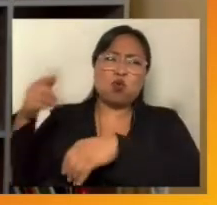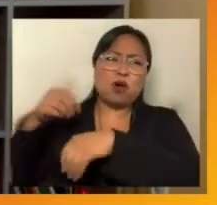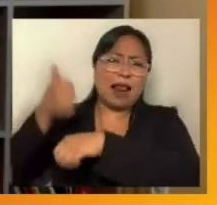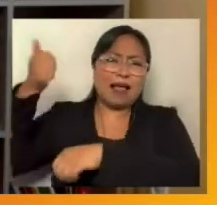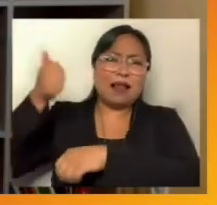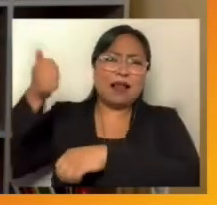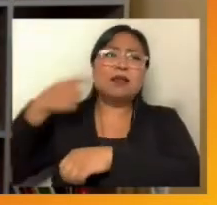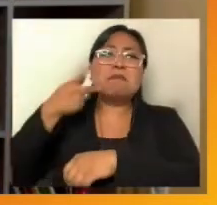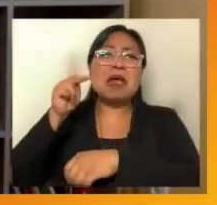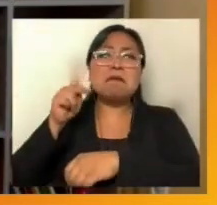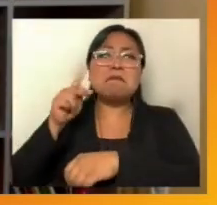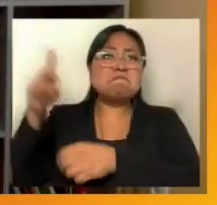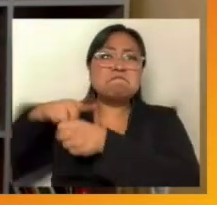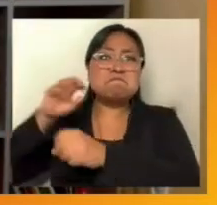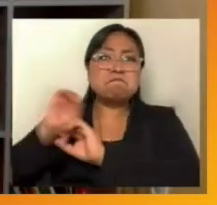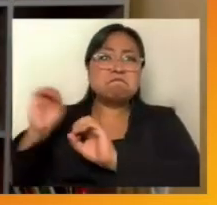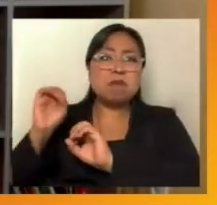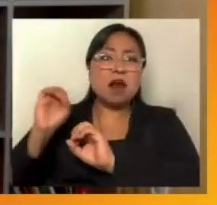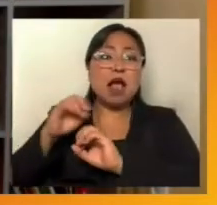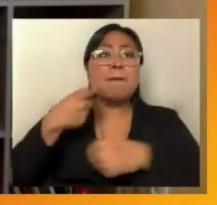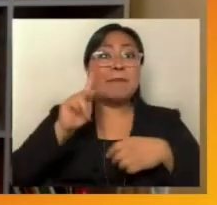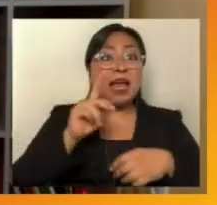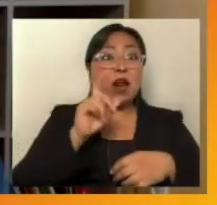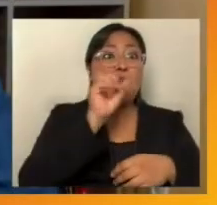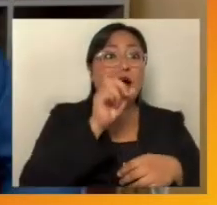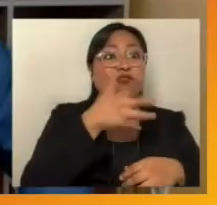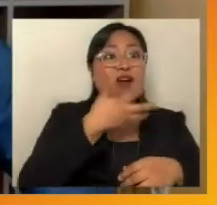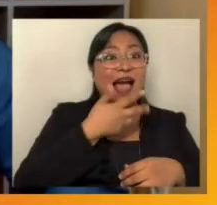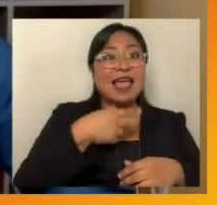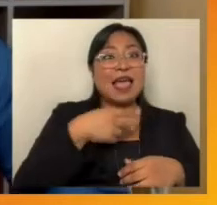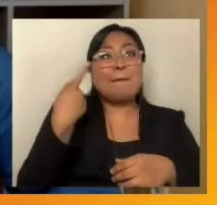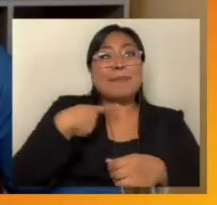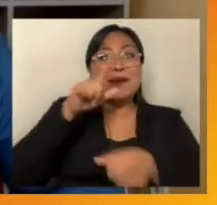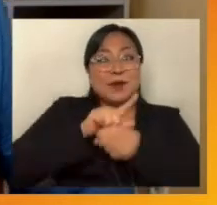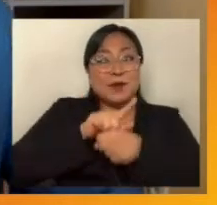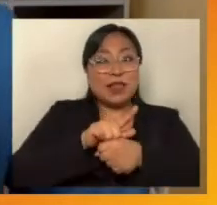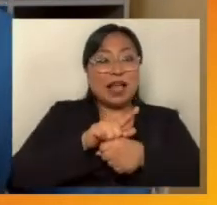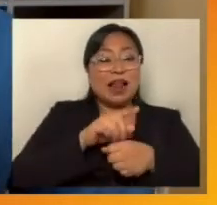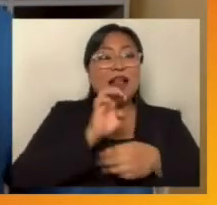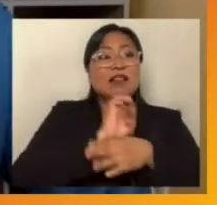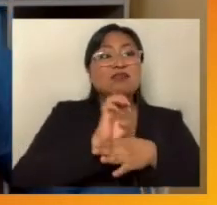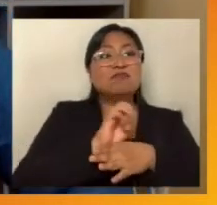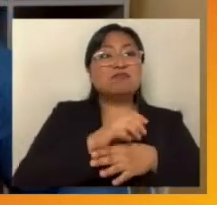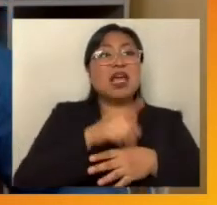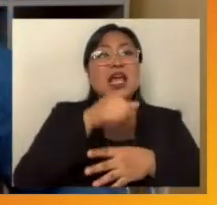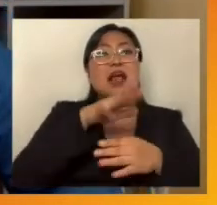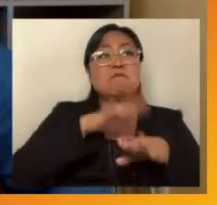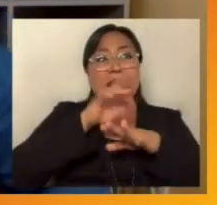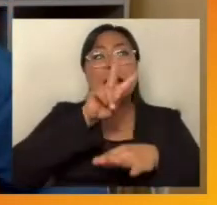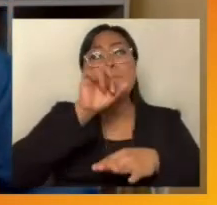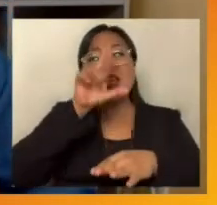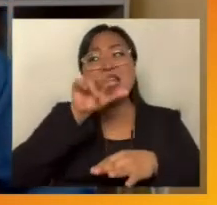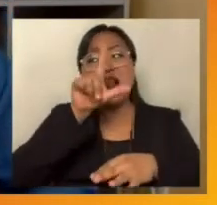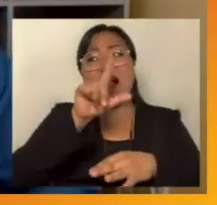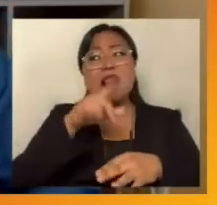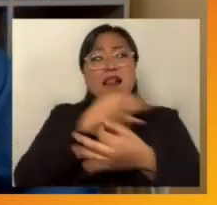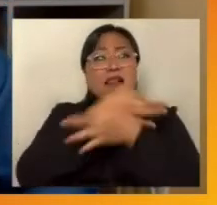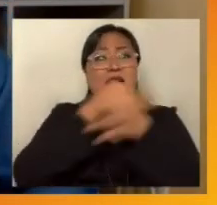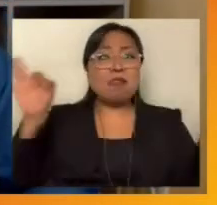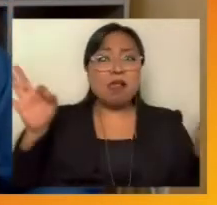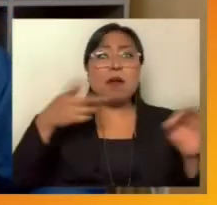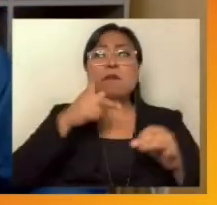tuyos personales, pero no vas a conseguir fondos. ¿Cuál es el contenido que